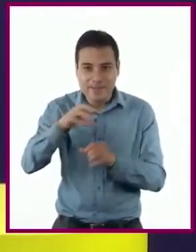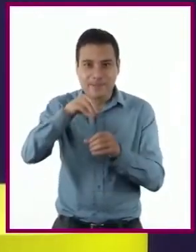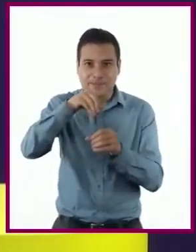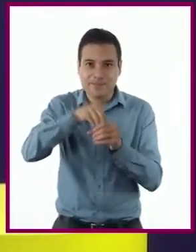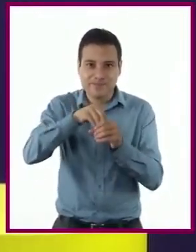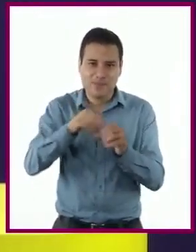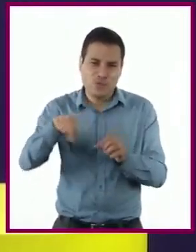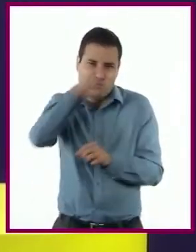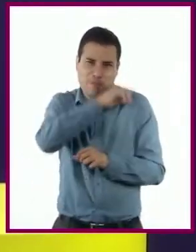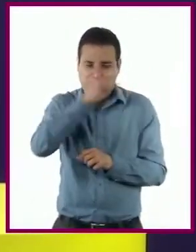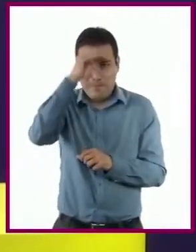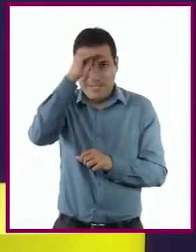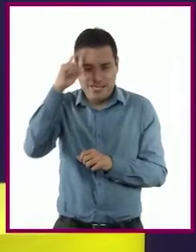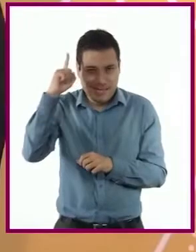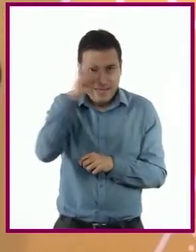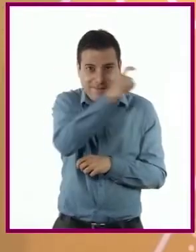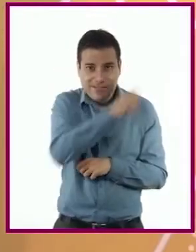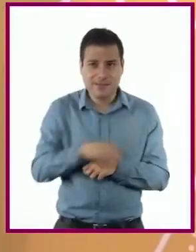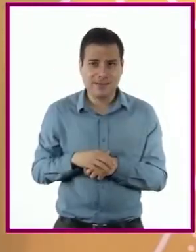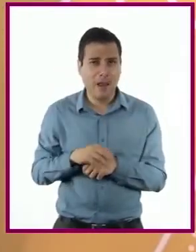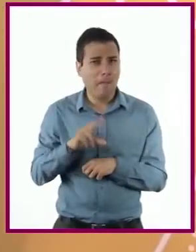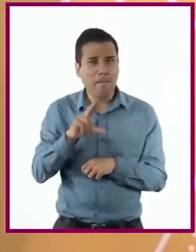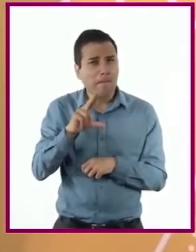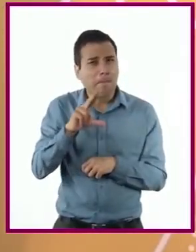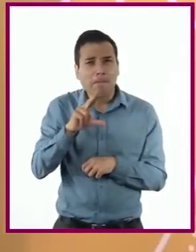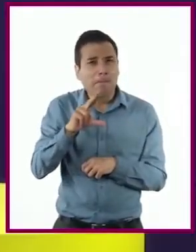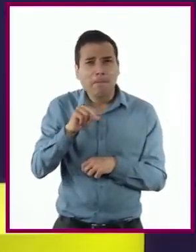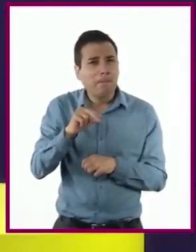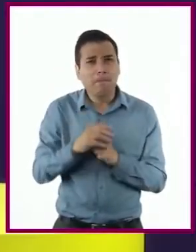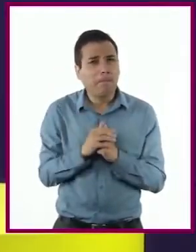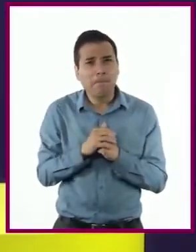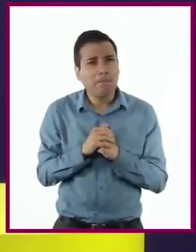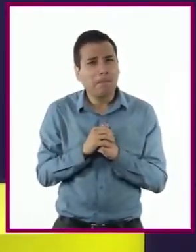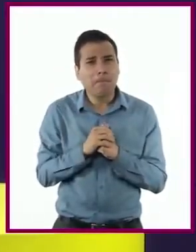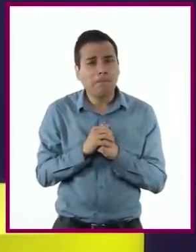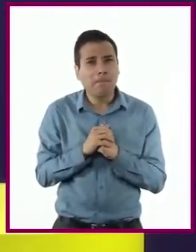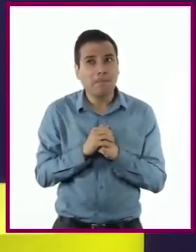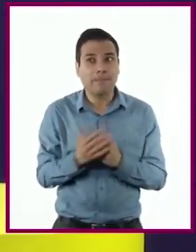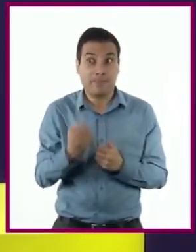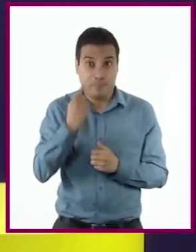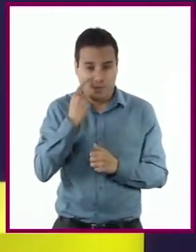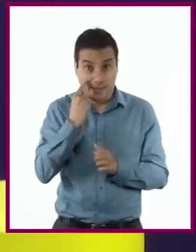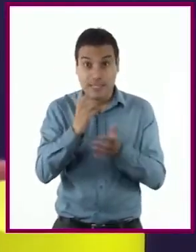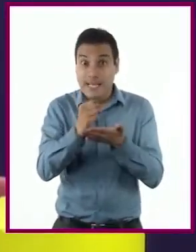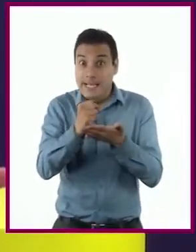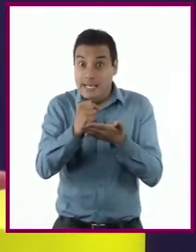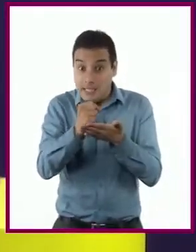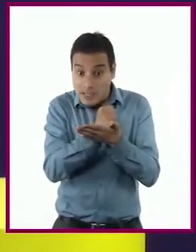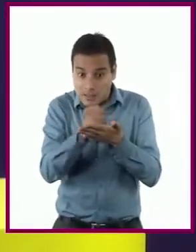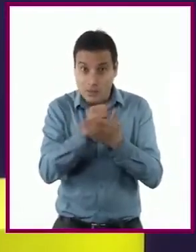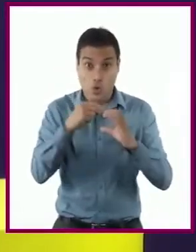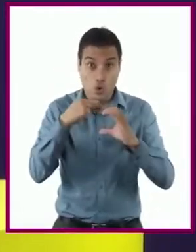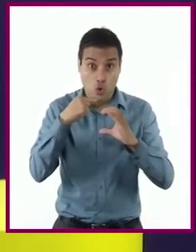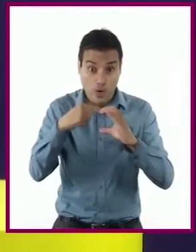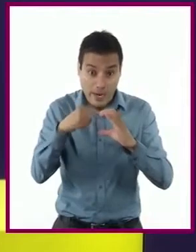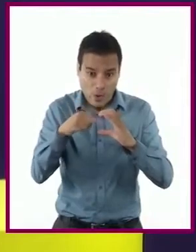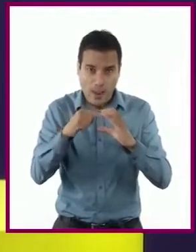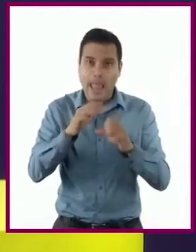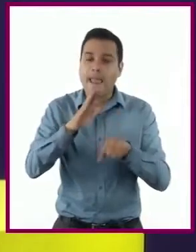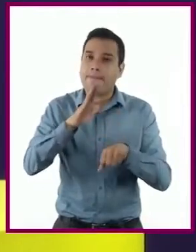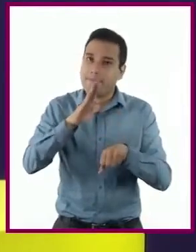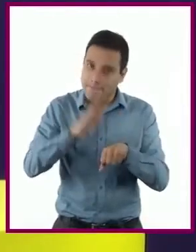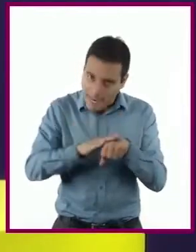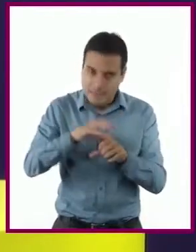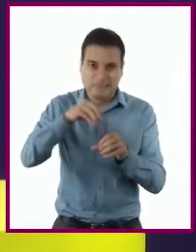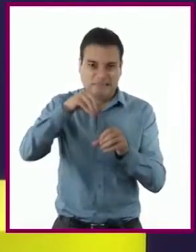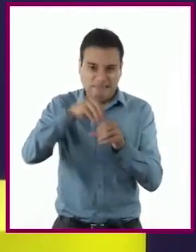a simple vista, pero no lo suficiente como para encriptar una tarjeta de crédito o un correo electrónico. Lo digo porque